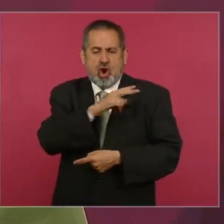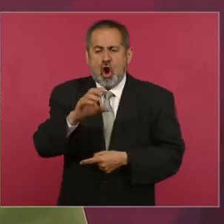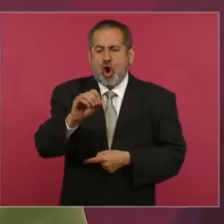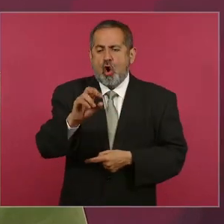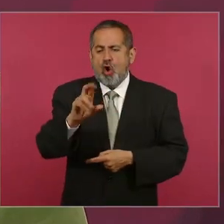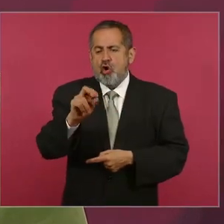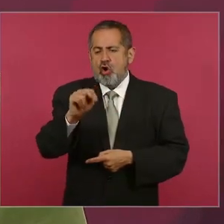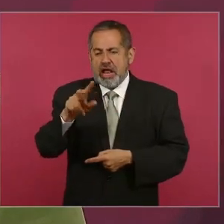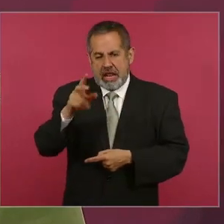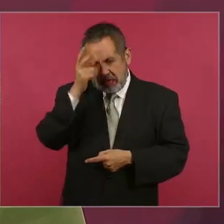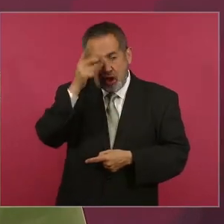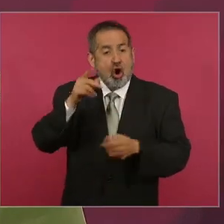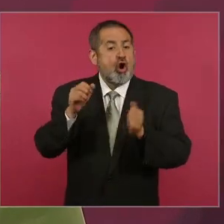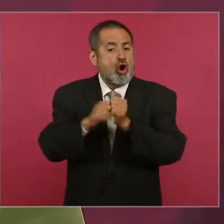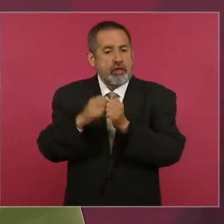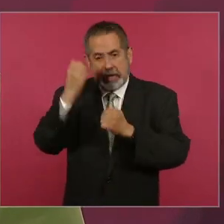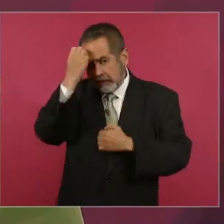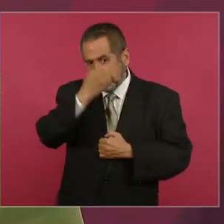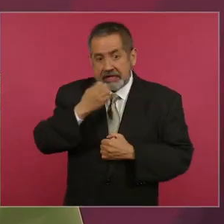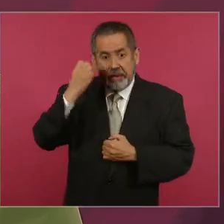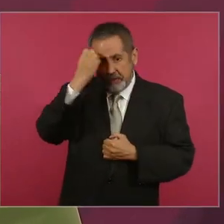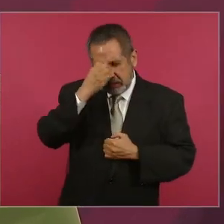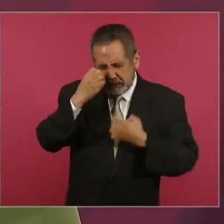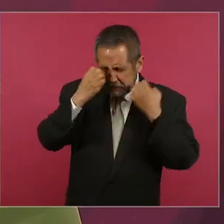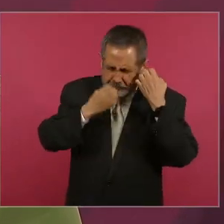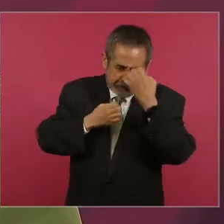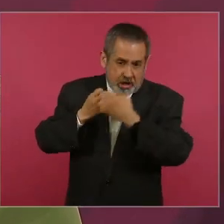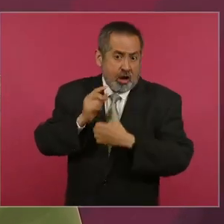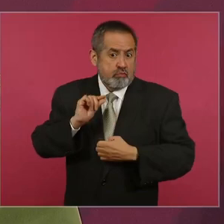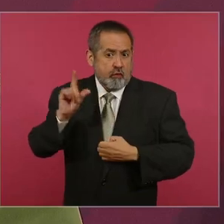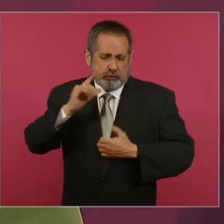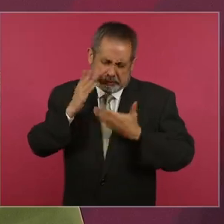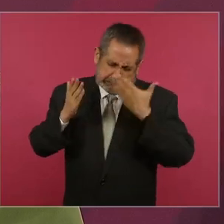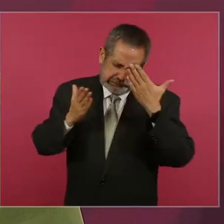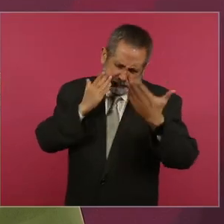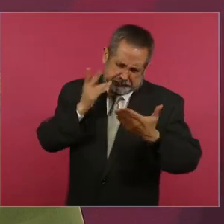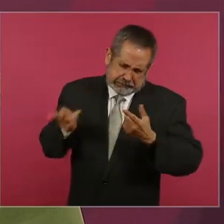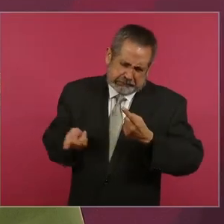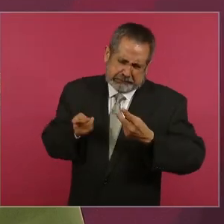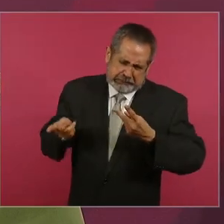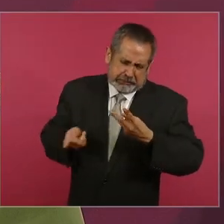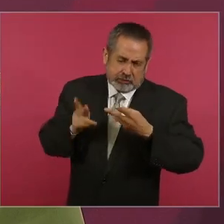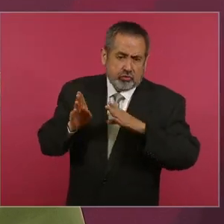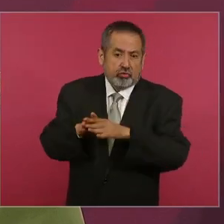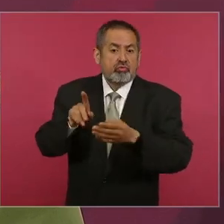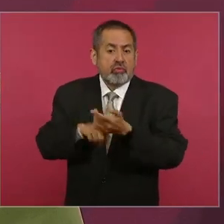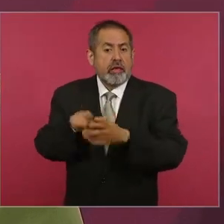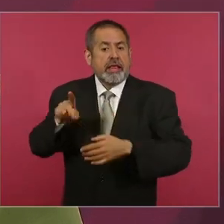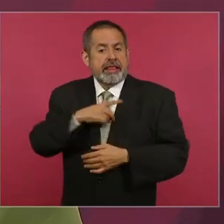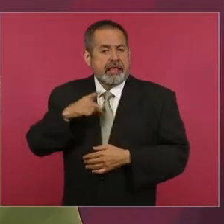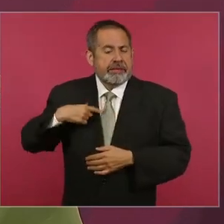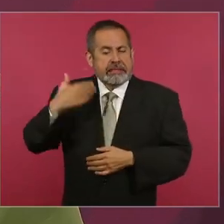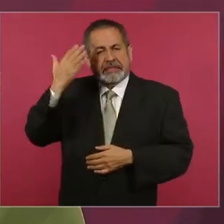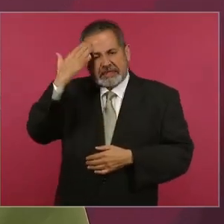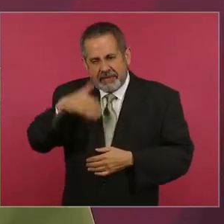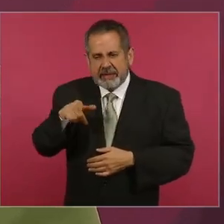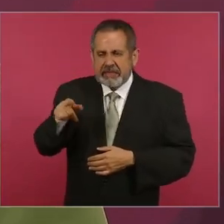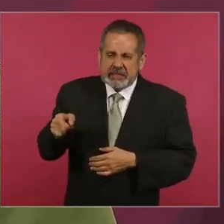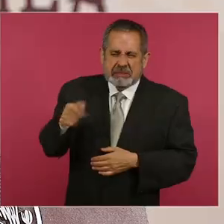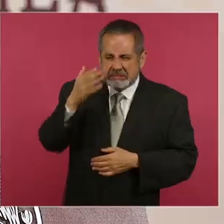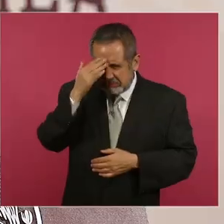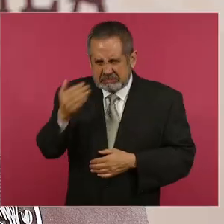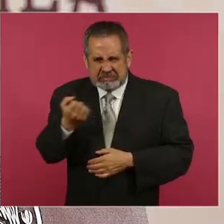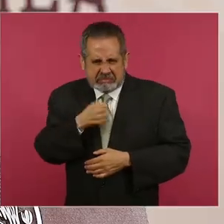por exámenes, se realizan exámenes profesionales sobre lo que debe de tener como